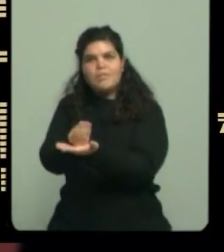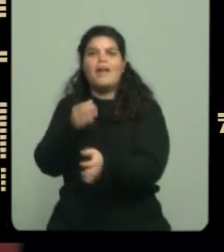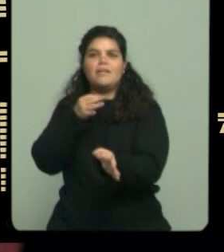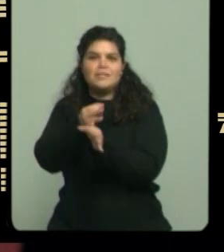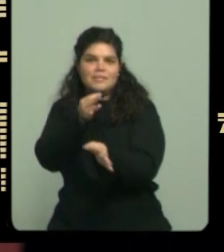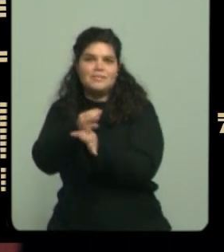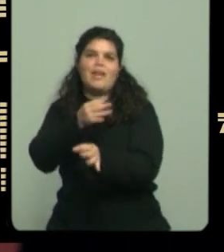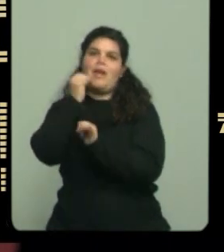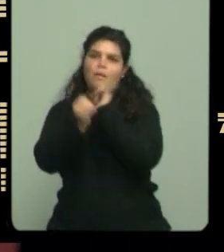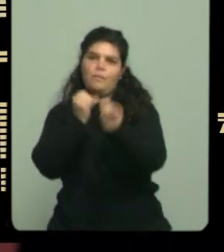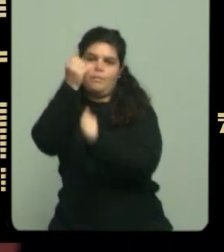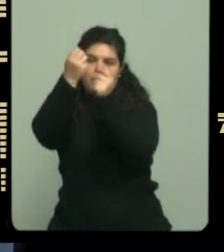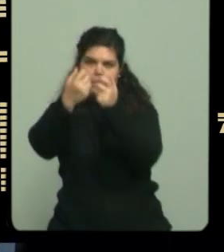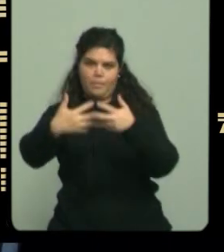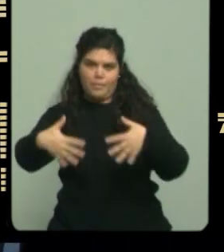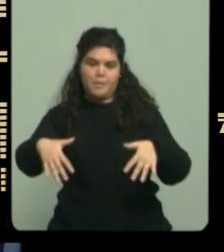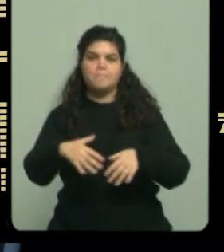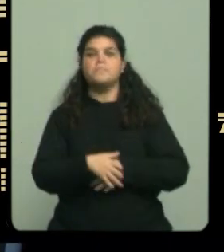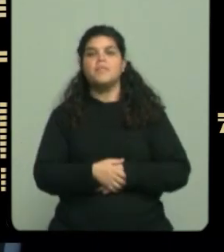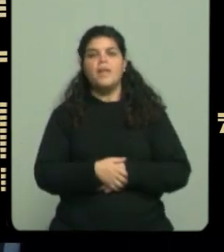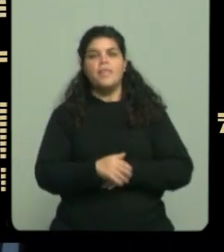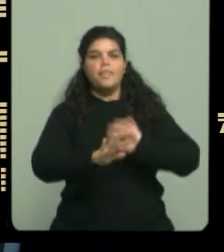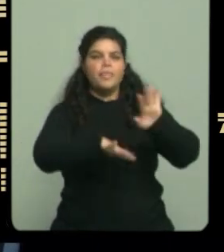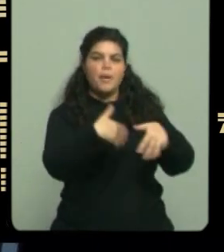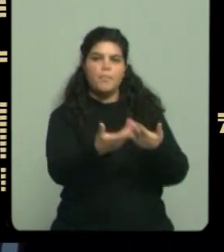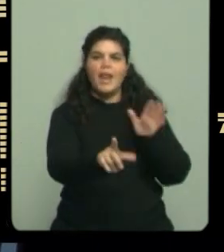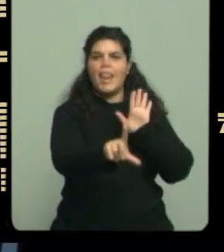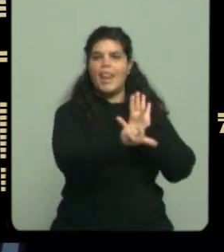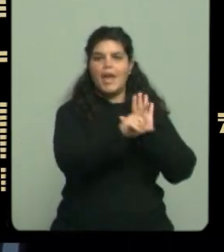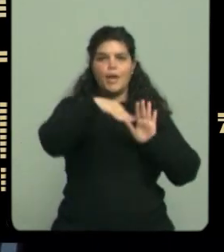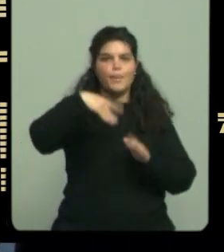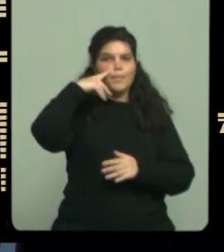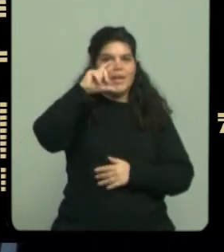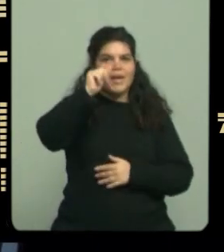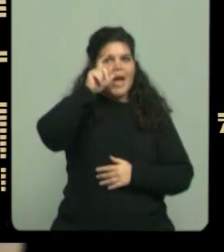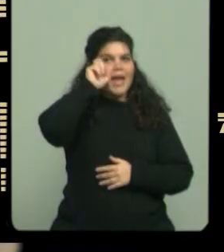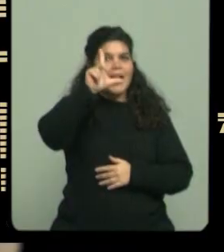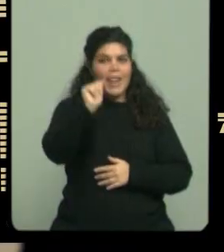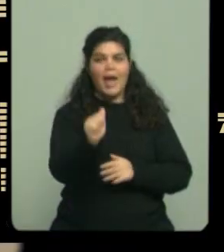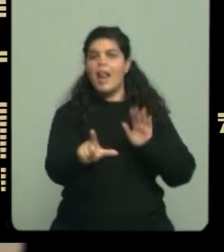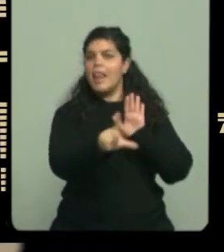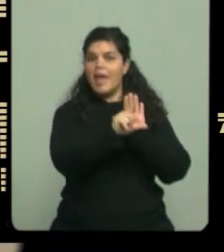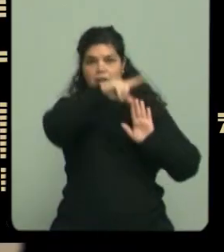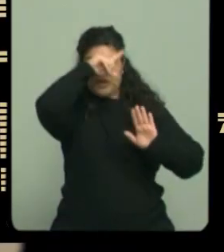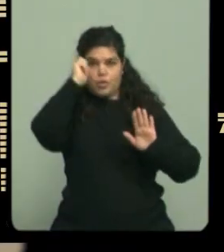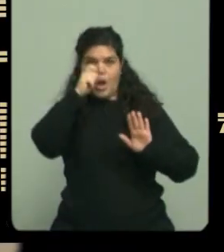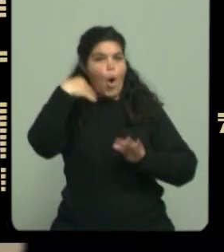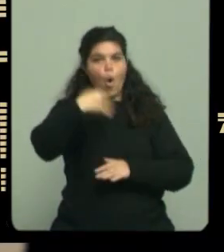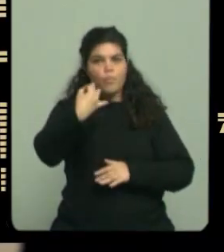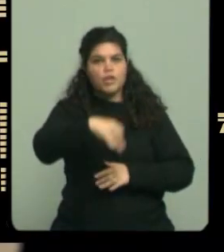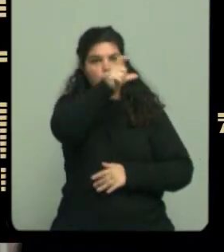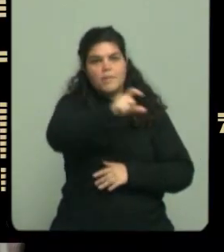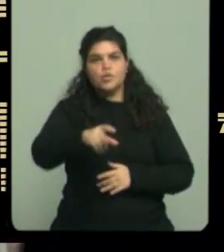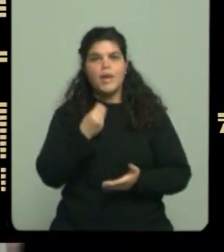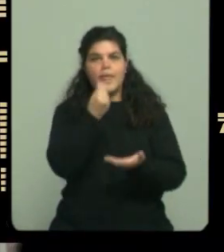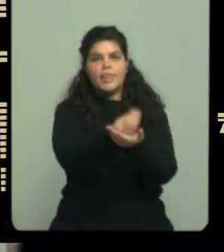unidad académica ahí. Después también hacemos la capacitación de ley Micaela, que es una ley Sí. nacional donde se obliga a todos los funcionarios, a